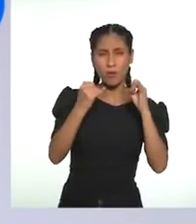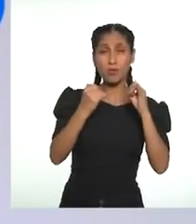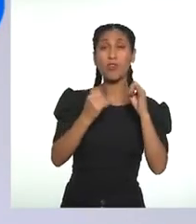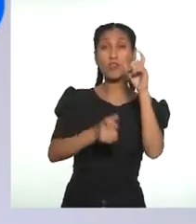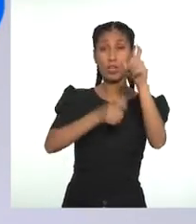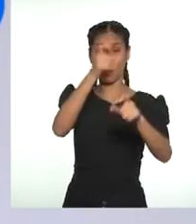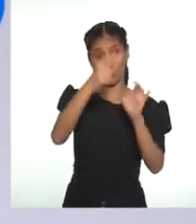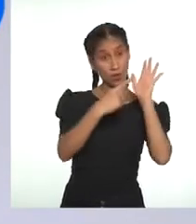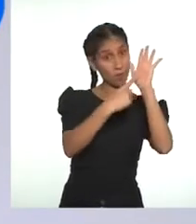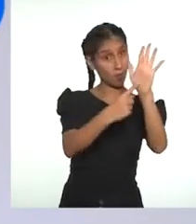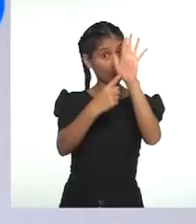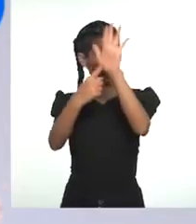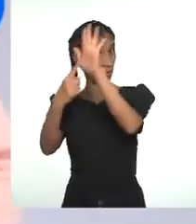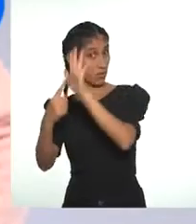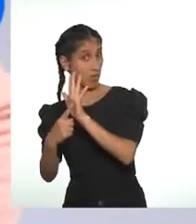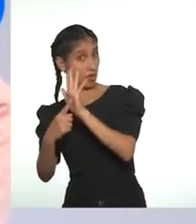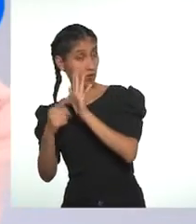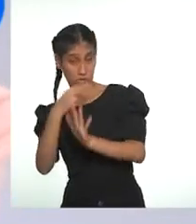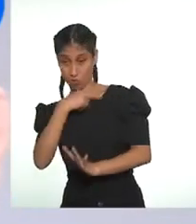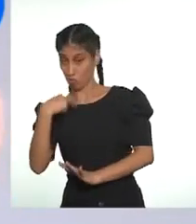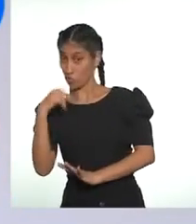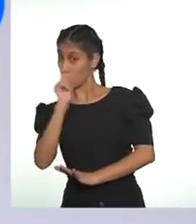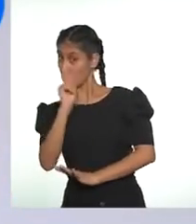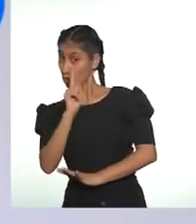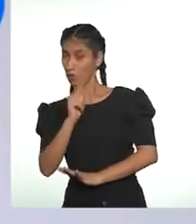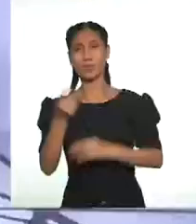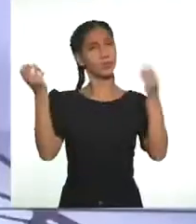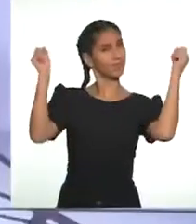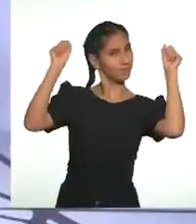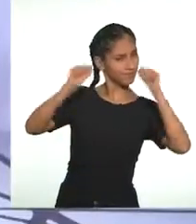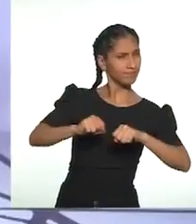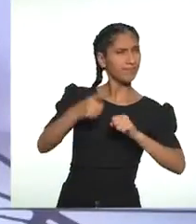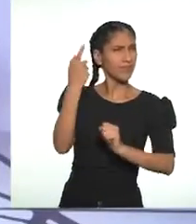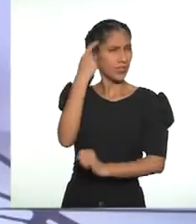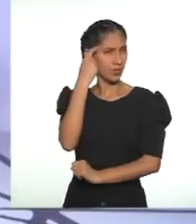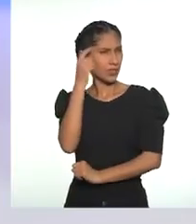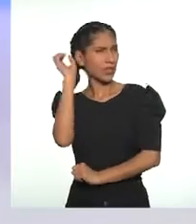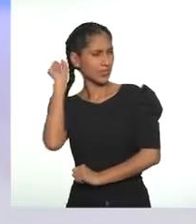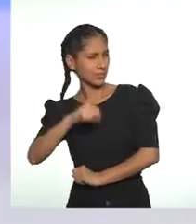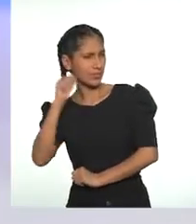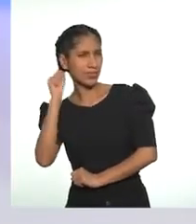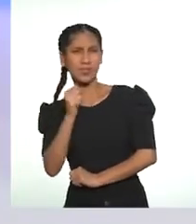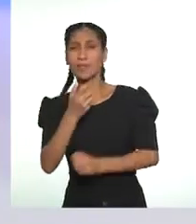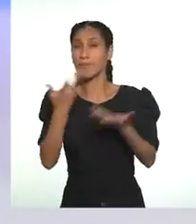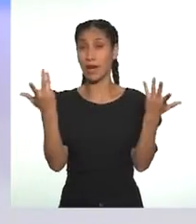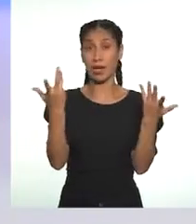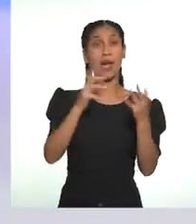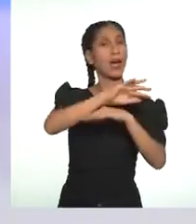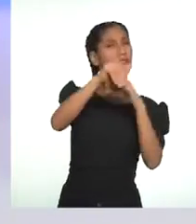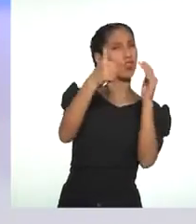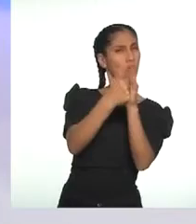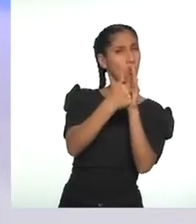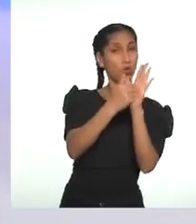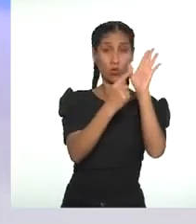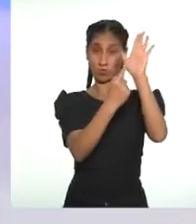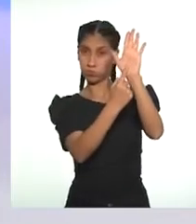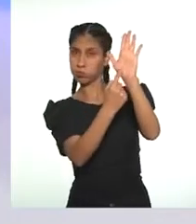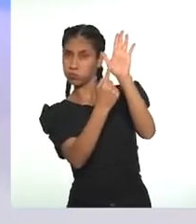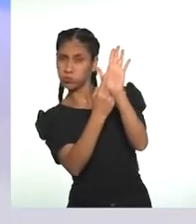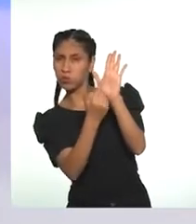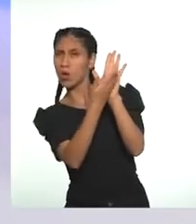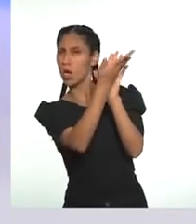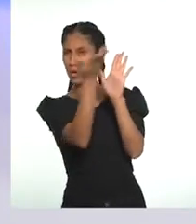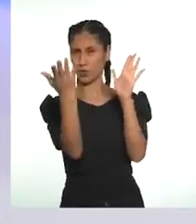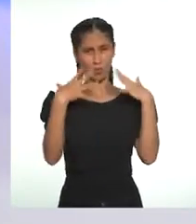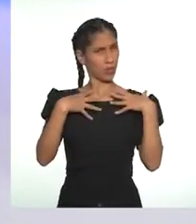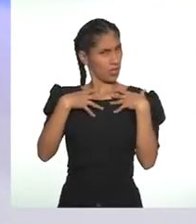brindarle a las personas a través del blog y no nosotros. Así es, creo que es una gran oportunidad para dar a conocer